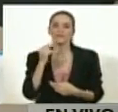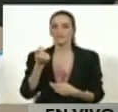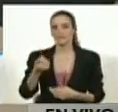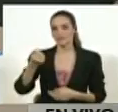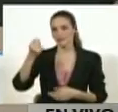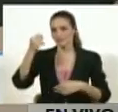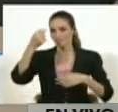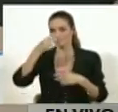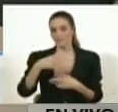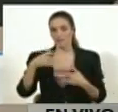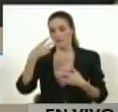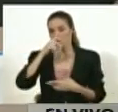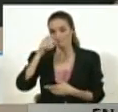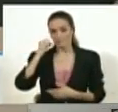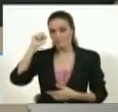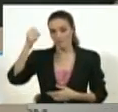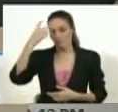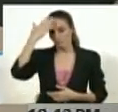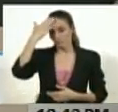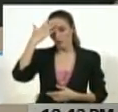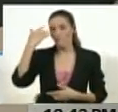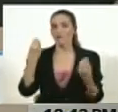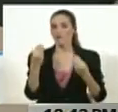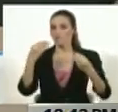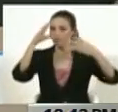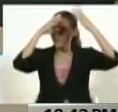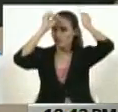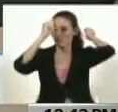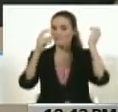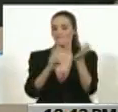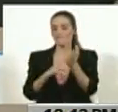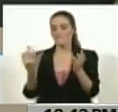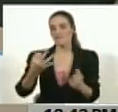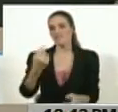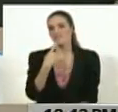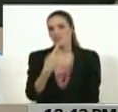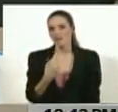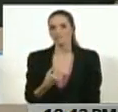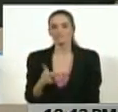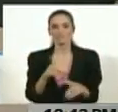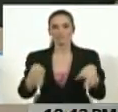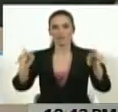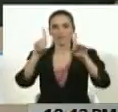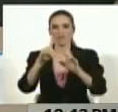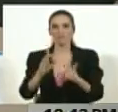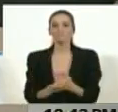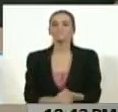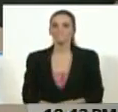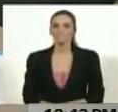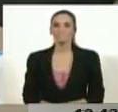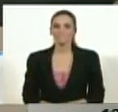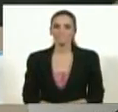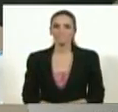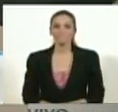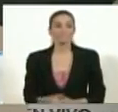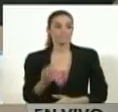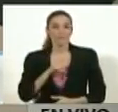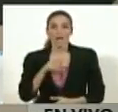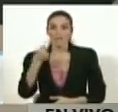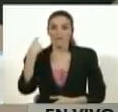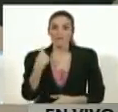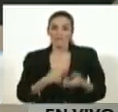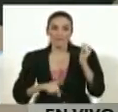Cómo ejercer la diplomacia y cómo se ejerce la diplomacia con verdad con dignidad porque nosotros ayer